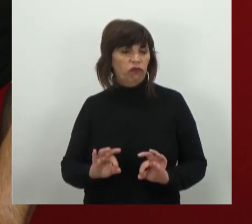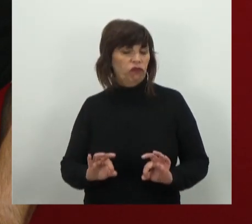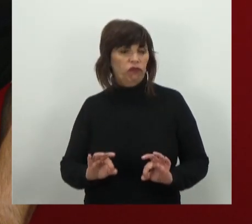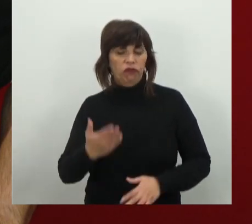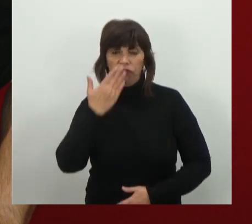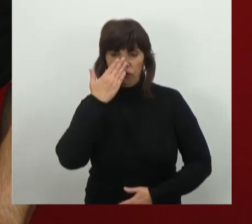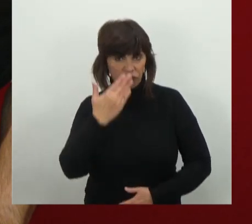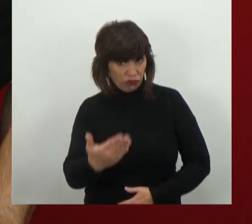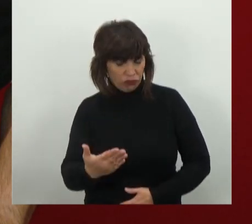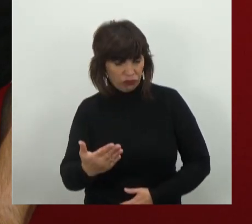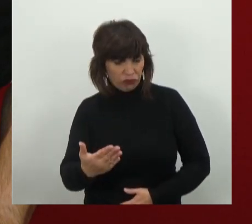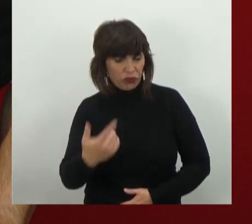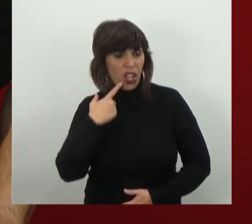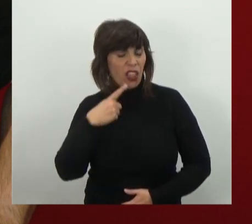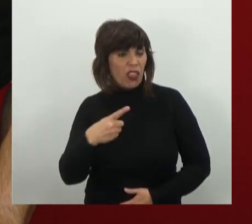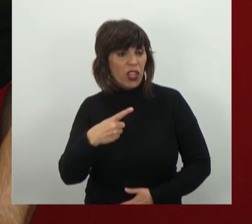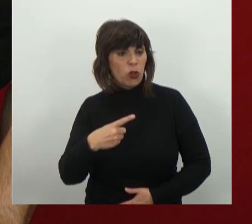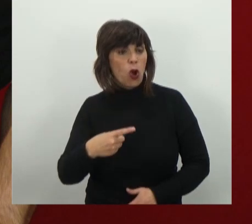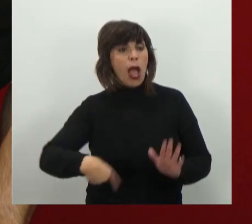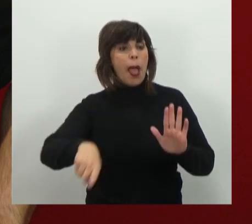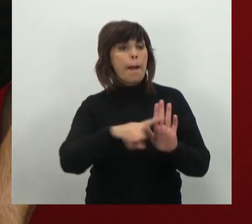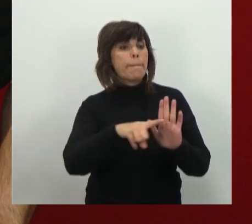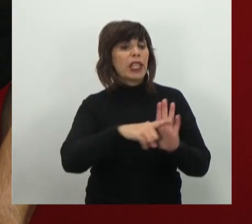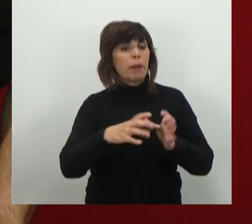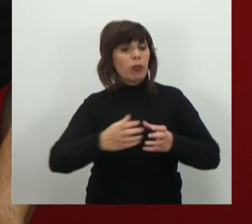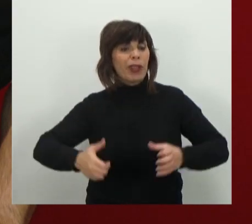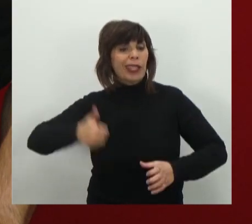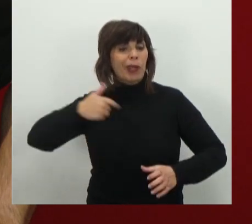honestamente, yo he cumplido este mandamiento.